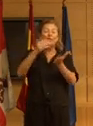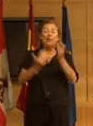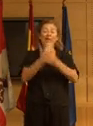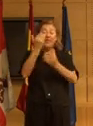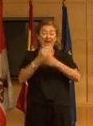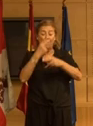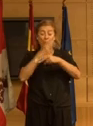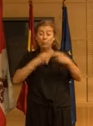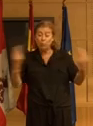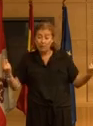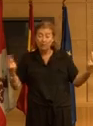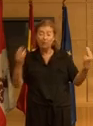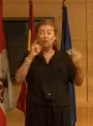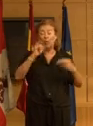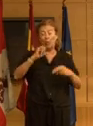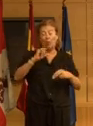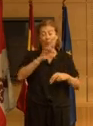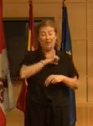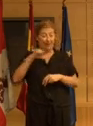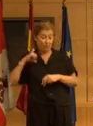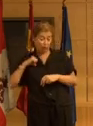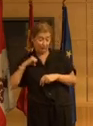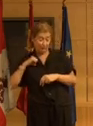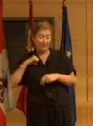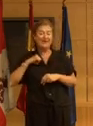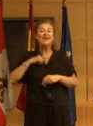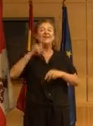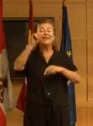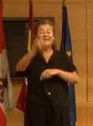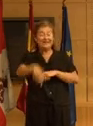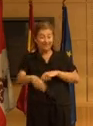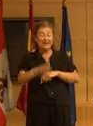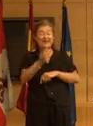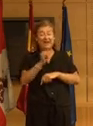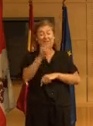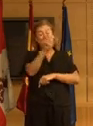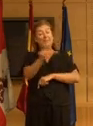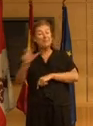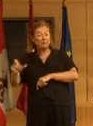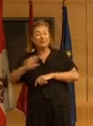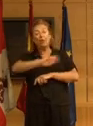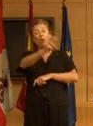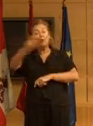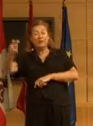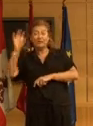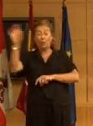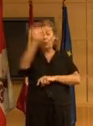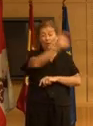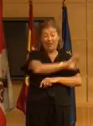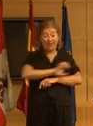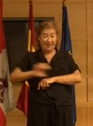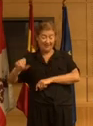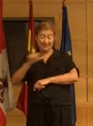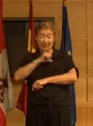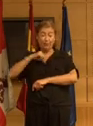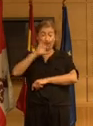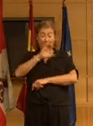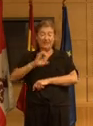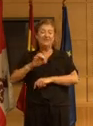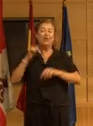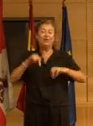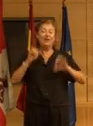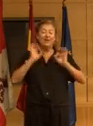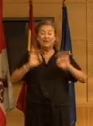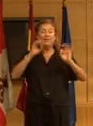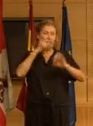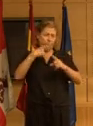tanto públicos como privados. También hay personas de otras comunidades autónomas, a las que también le doy especial bienvenida,